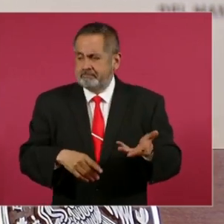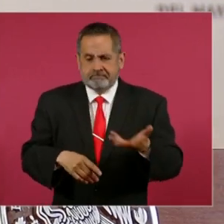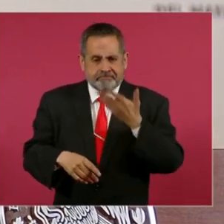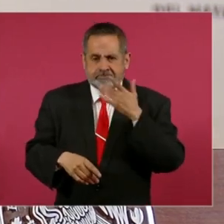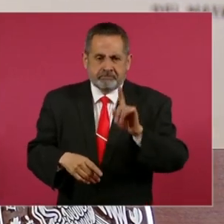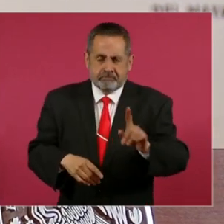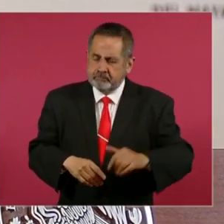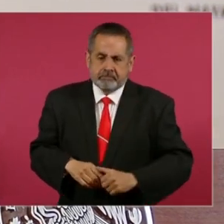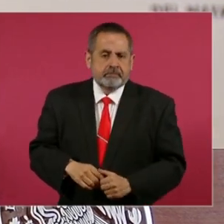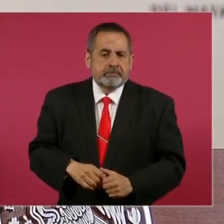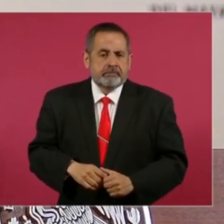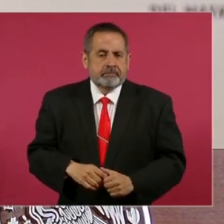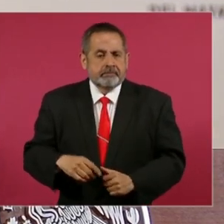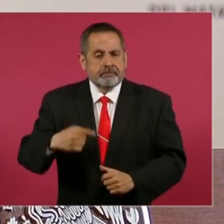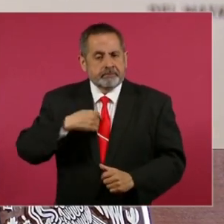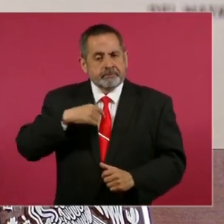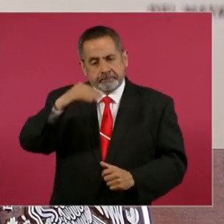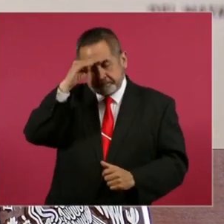Y yo pienso que